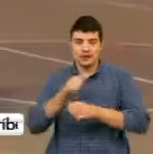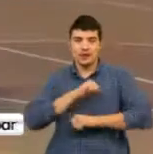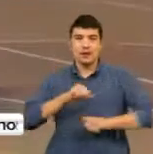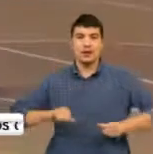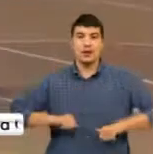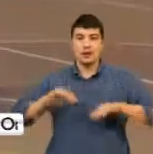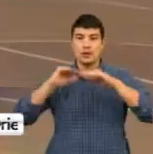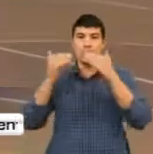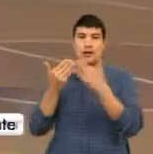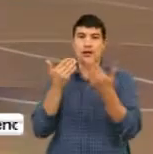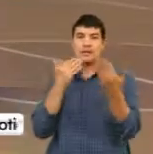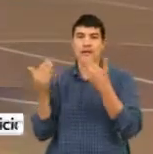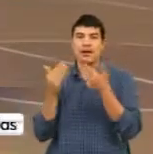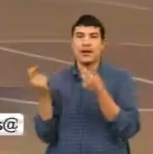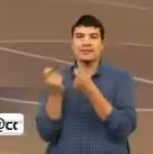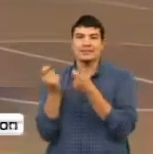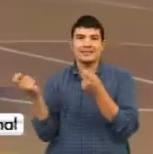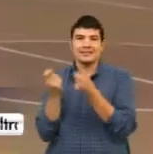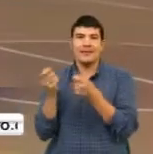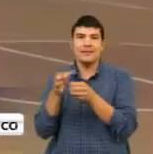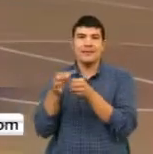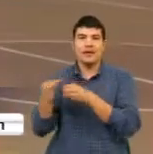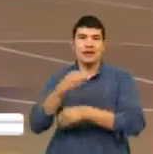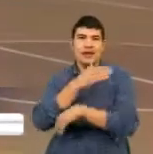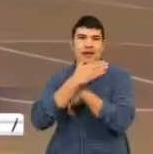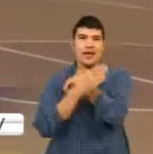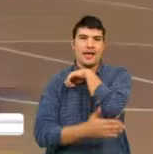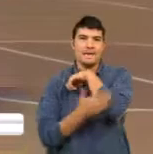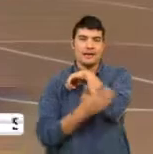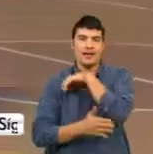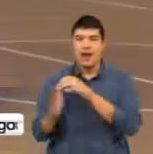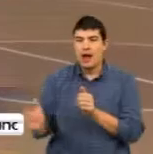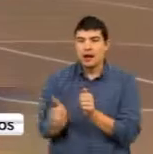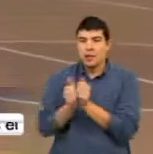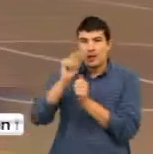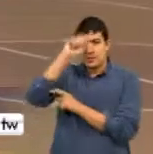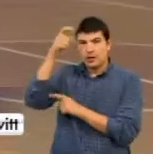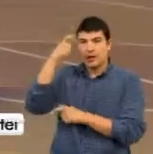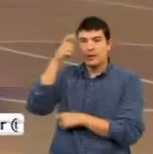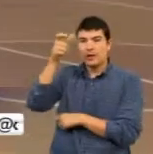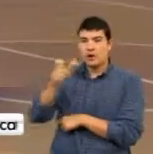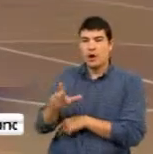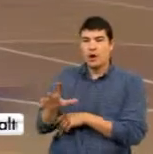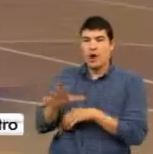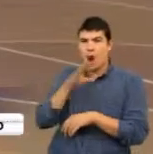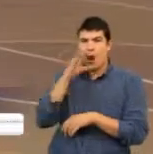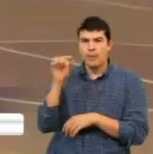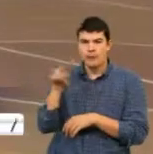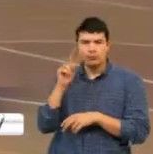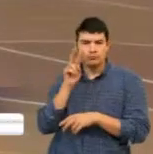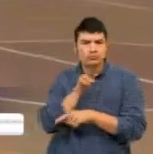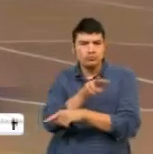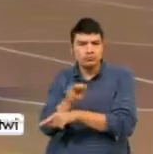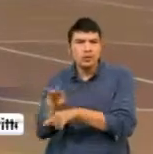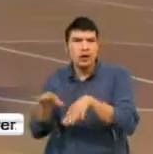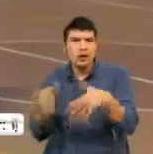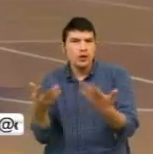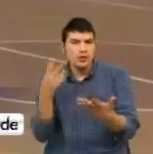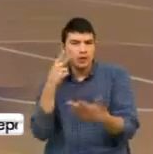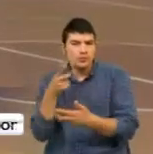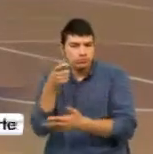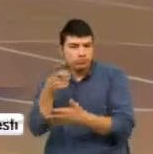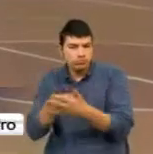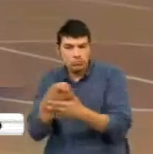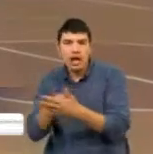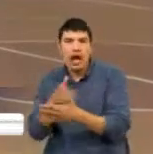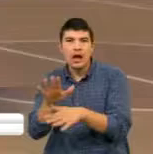colegio rural del municipio de Lebrija. Vinimos aquí en compañía del gobernador de Santander para mirar, para observar y verificar cómo